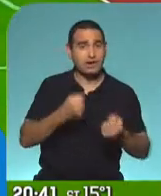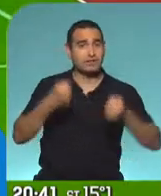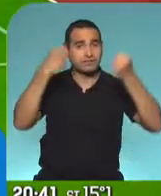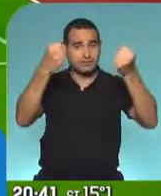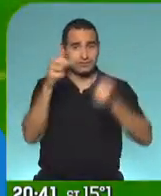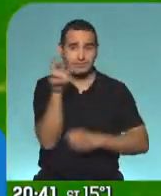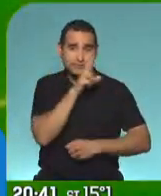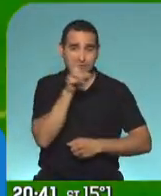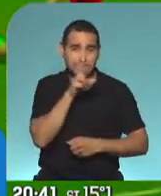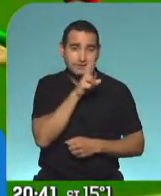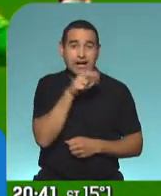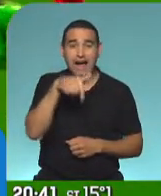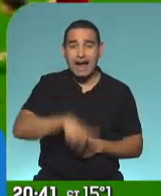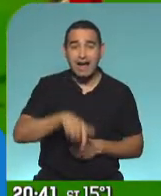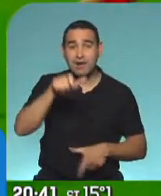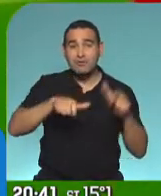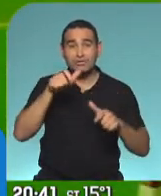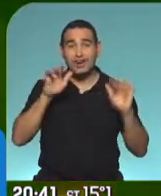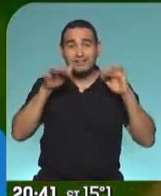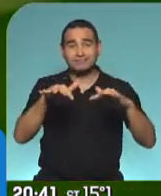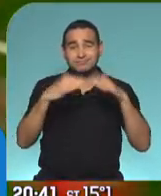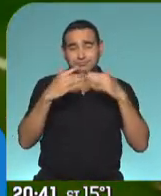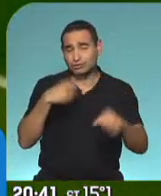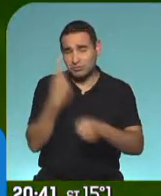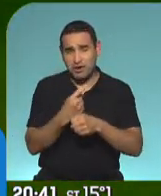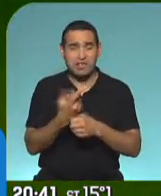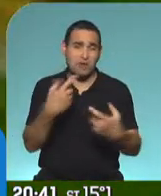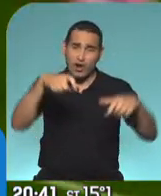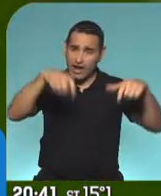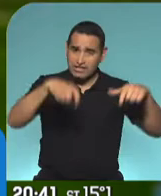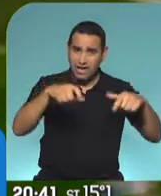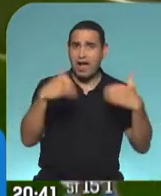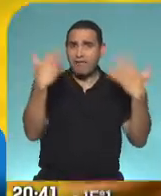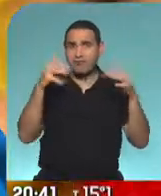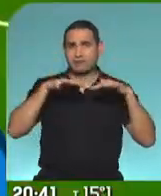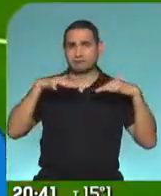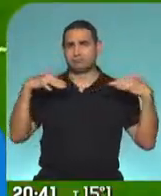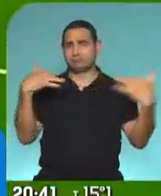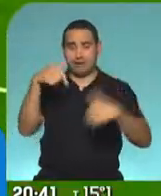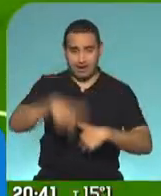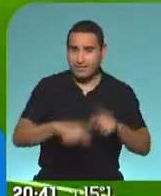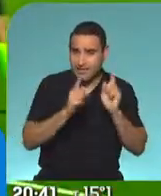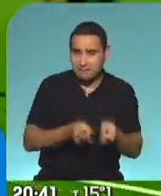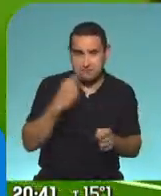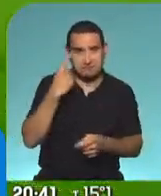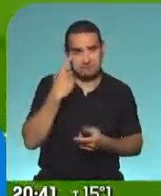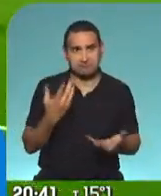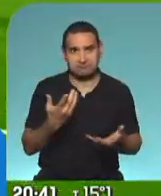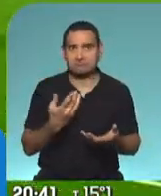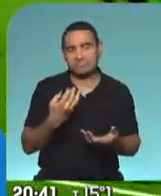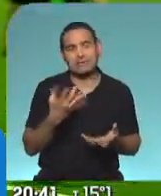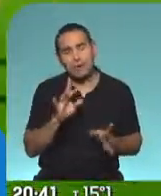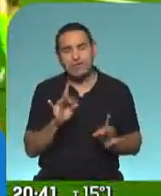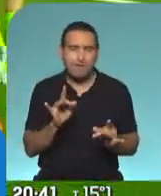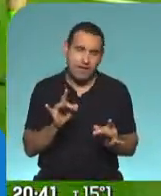femenina. Ahora no hay gente que la pueda ir a ver, pero los estadios afuera se llenaban, acá también, entonces creo que es